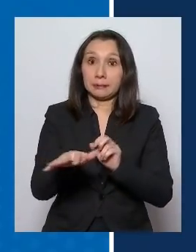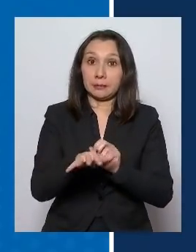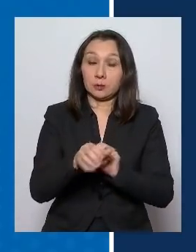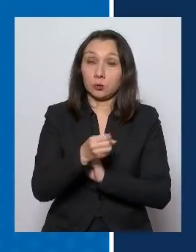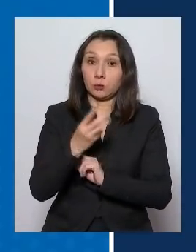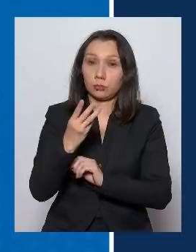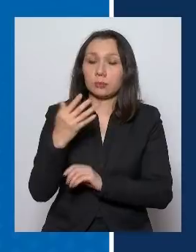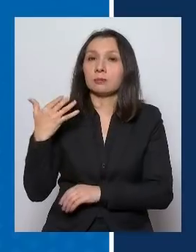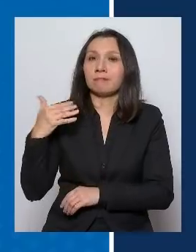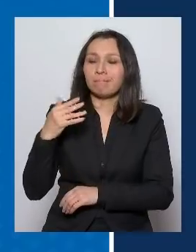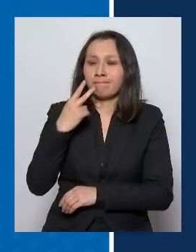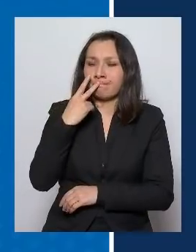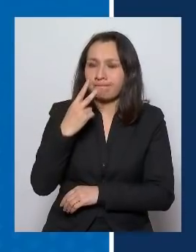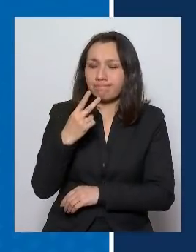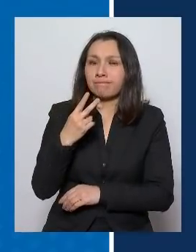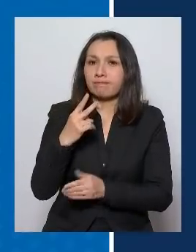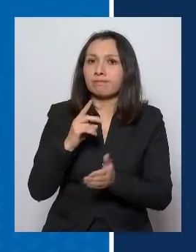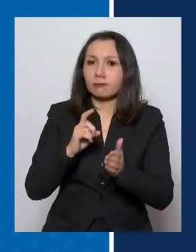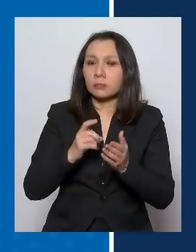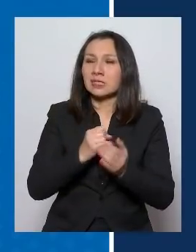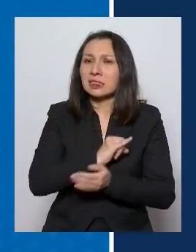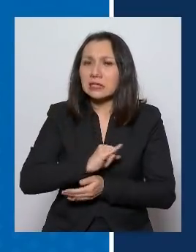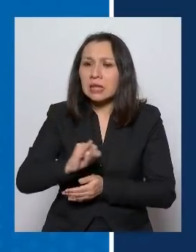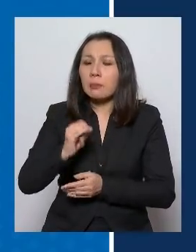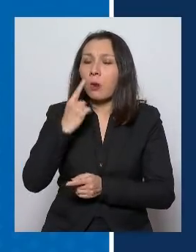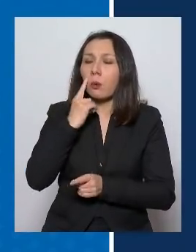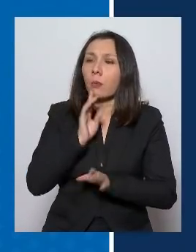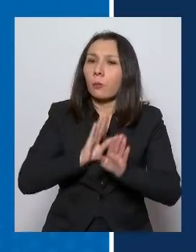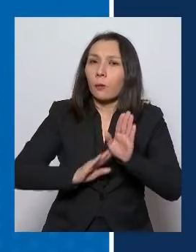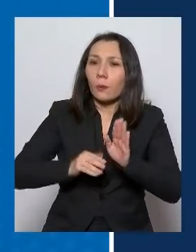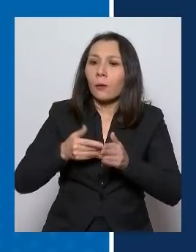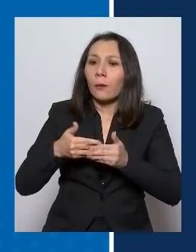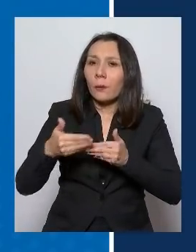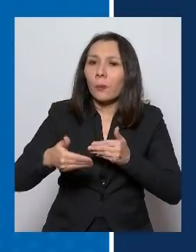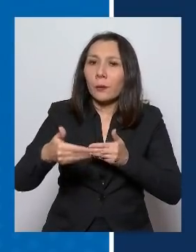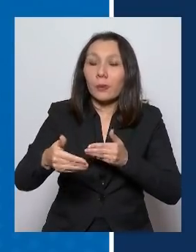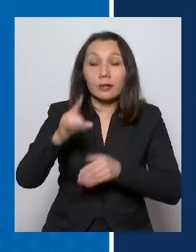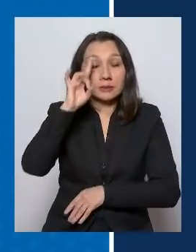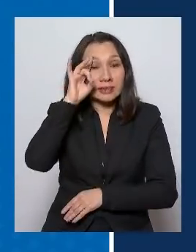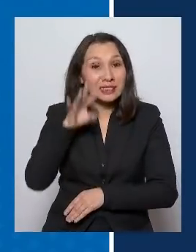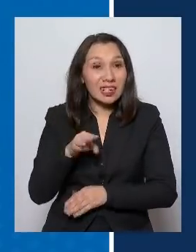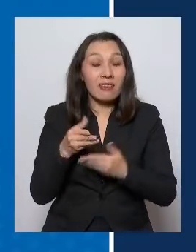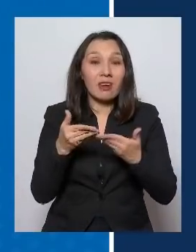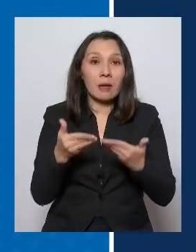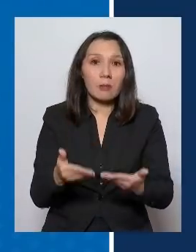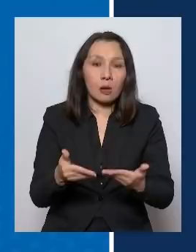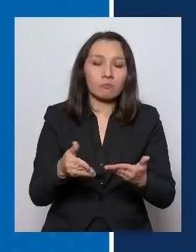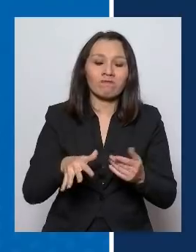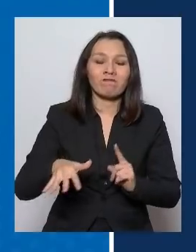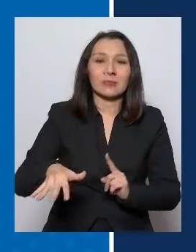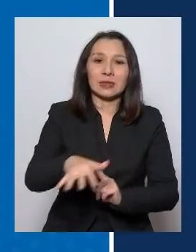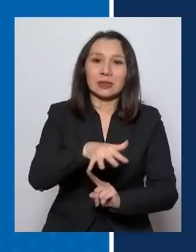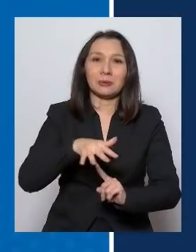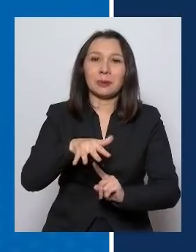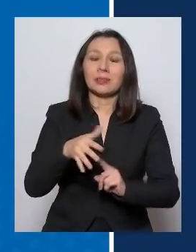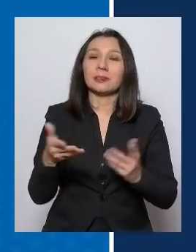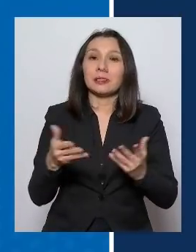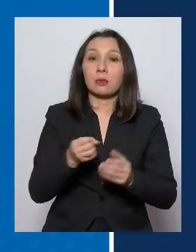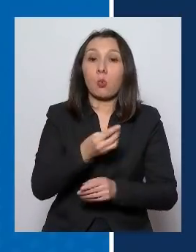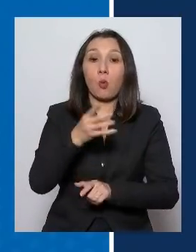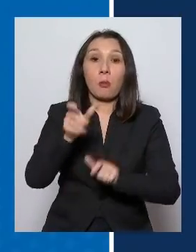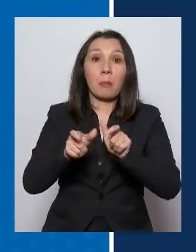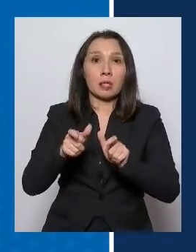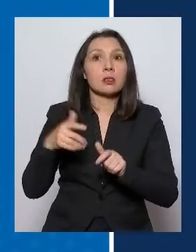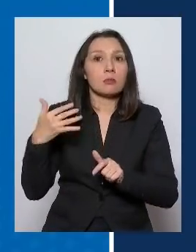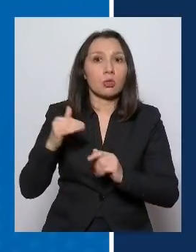es importante mirar las cifras siempre con mucha cautela. Sabemos que estamos en una situación donde el número de casos